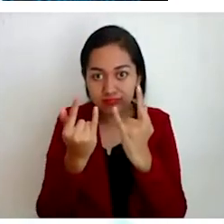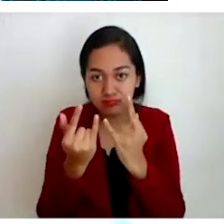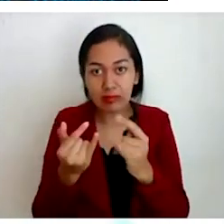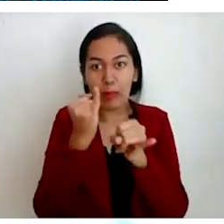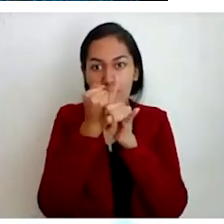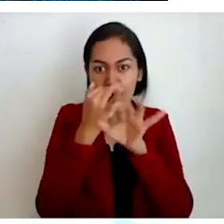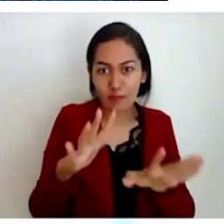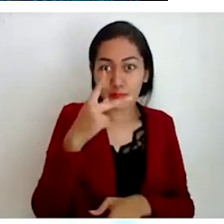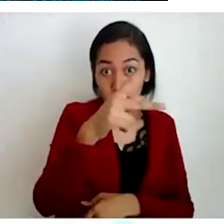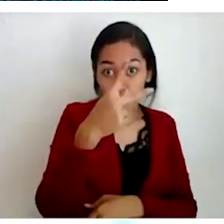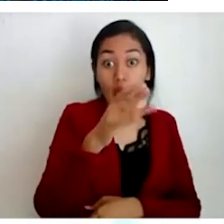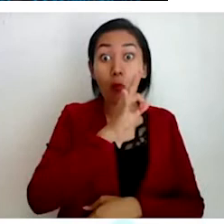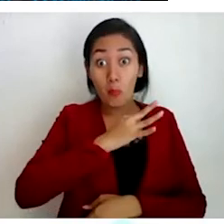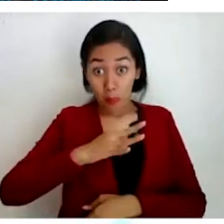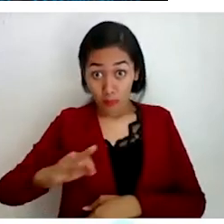Bueno, sí, sobre